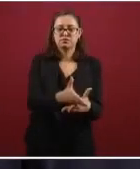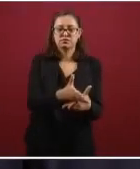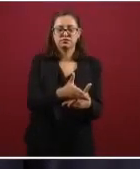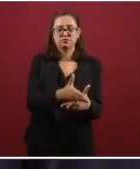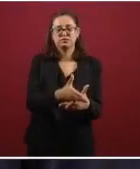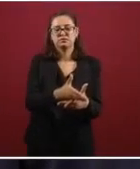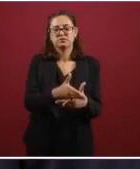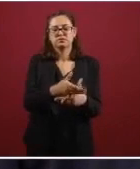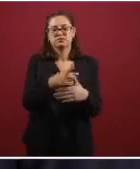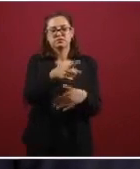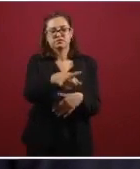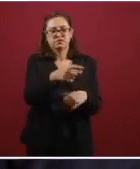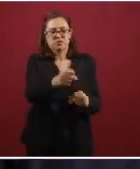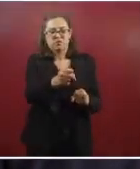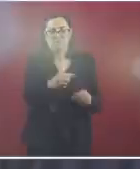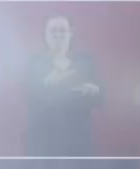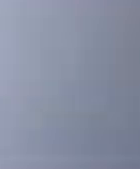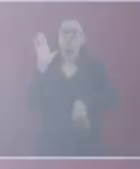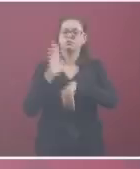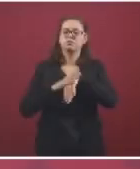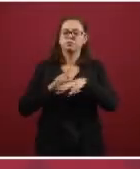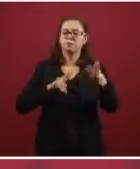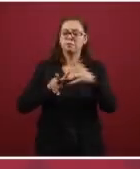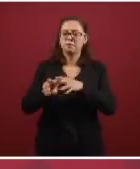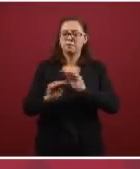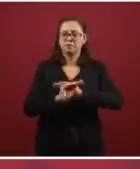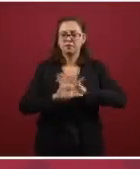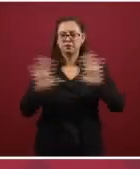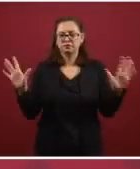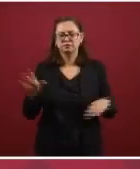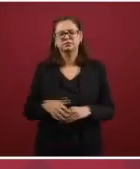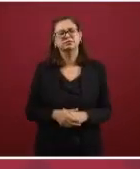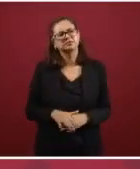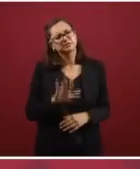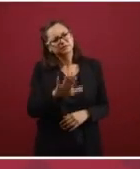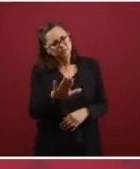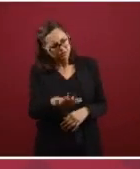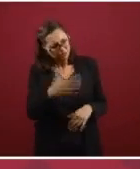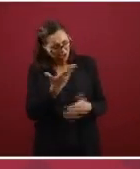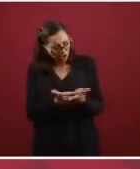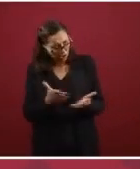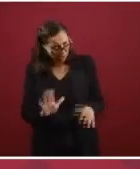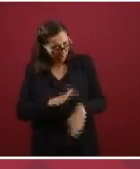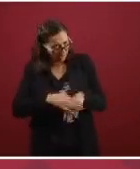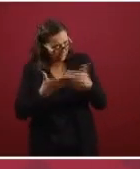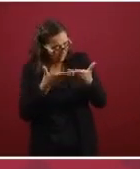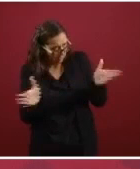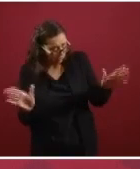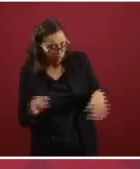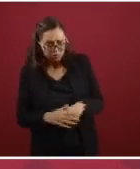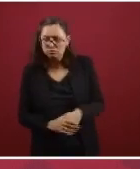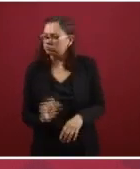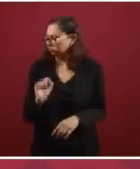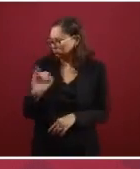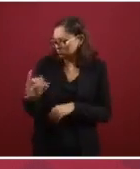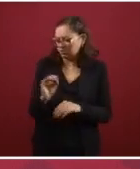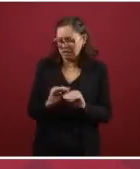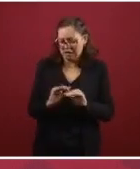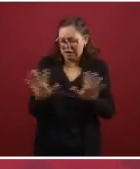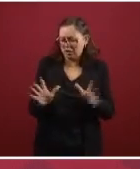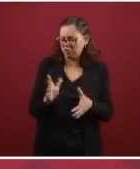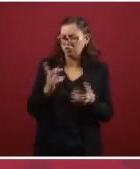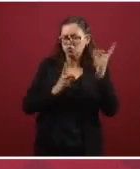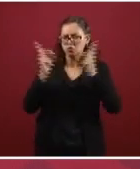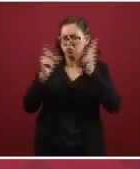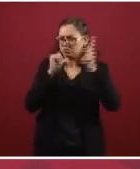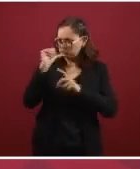con los medios machuchones. Sí. O sea, desde su punto de vista hay mayor apertura. Claro que sí, sin duda. Oiga,